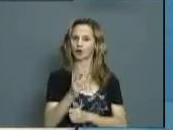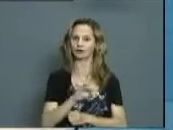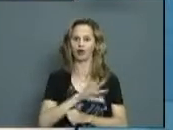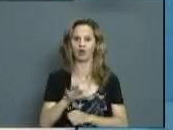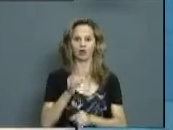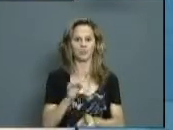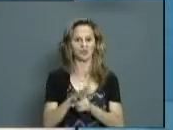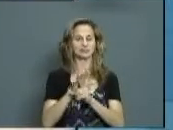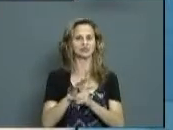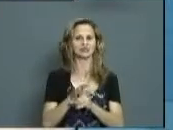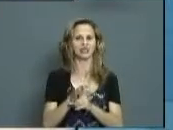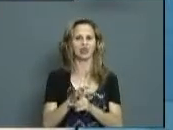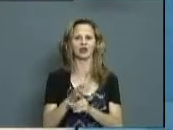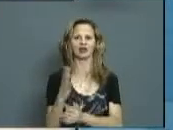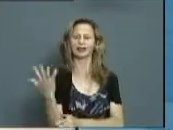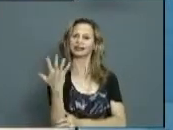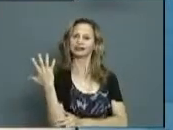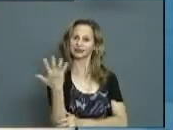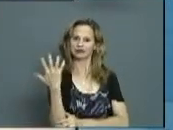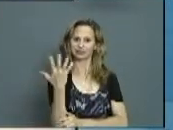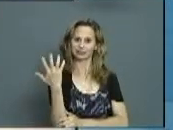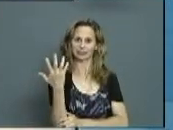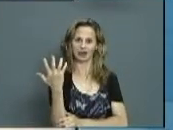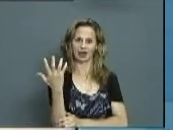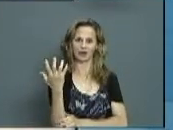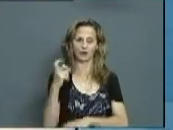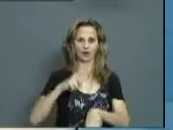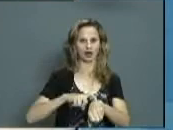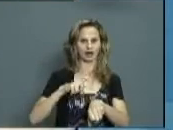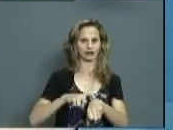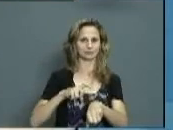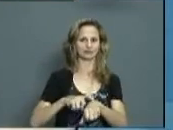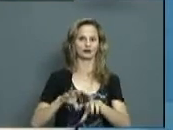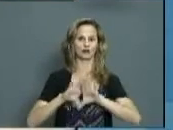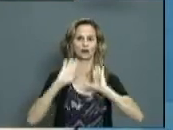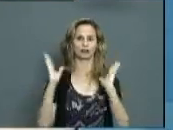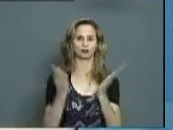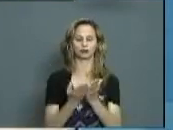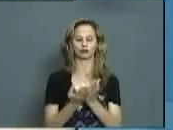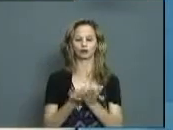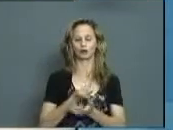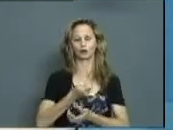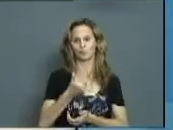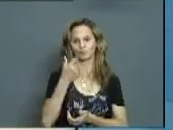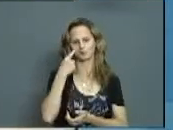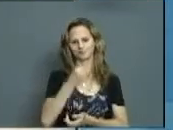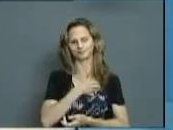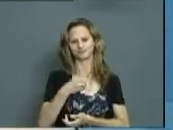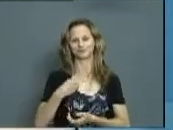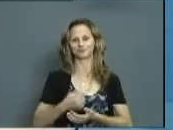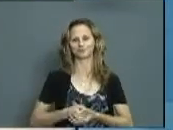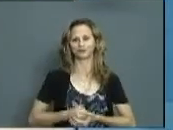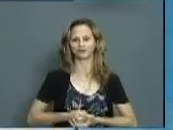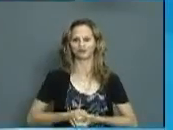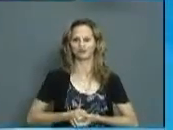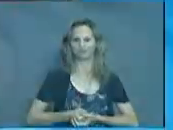para conocer ya el pronóstico del tiempo para los próximos minutos. Está con nosotros el máster en ciencia, José Piña.